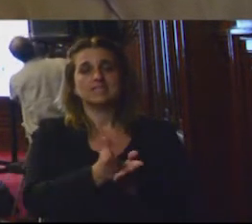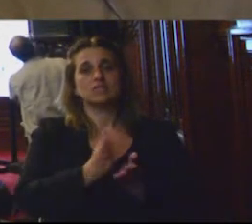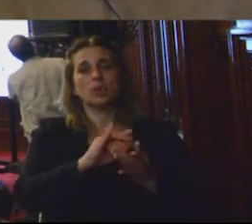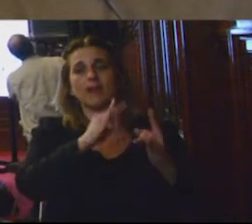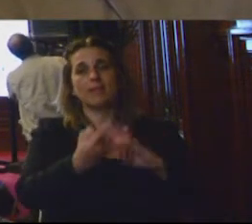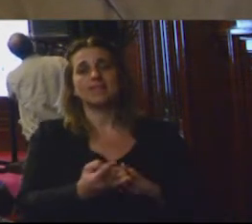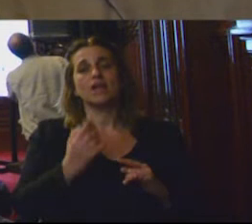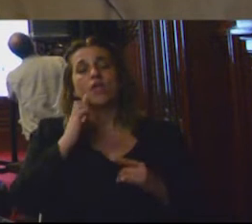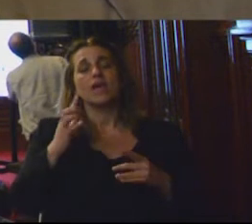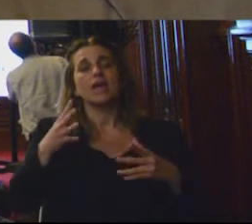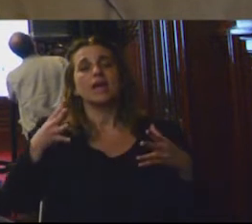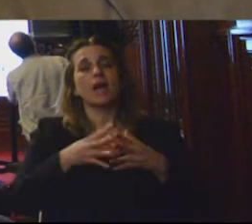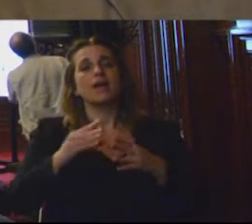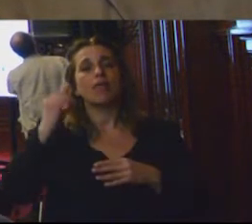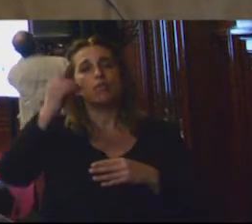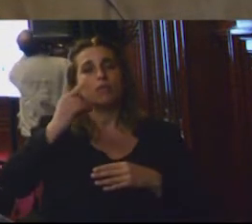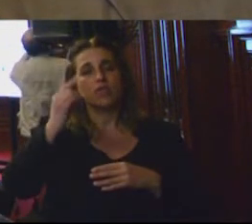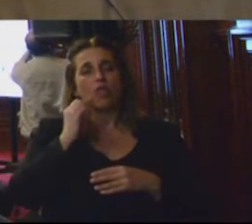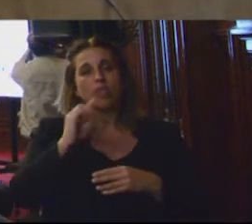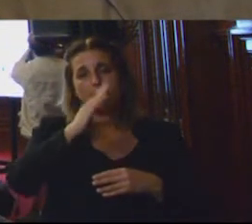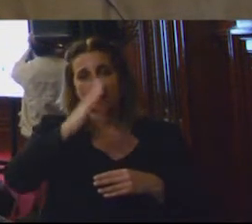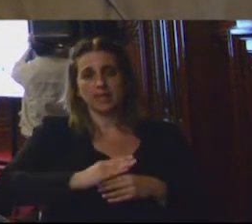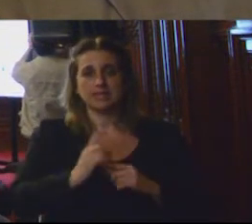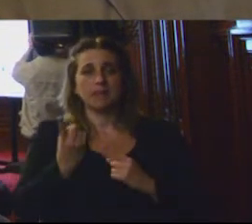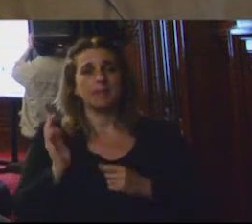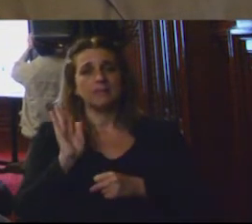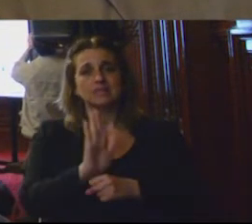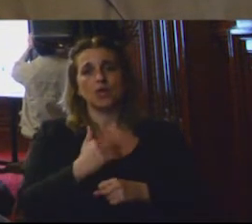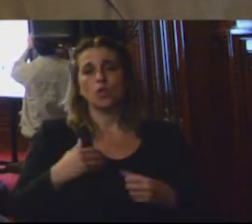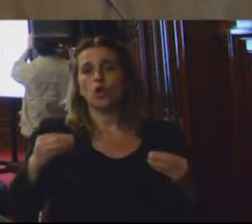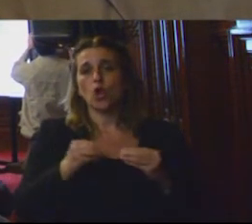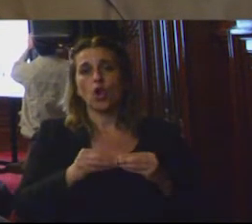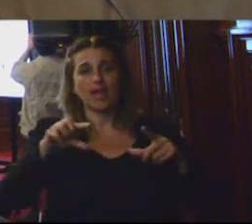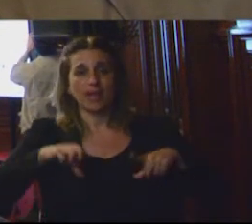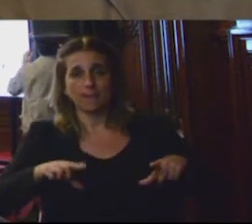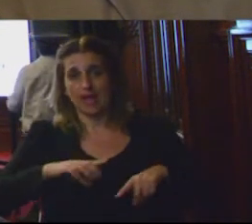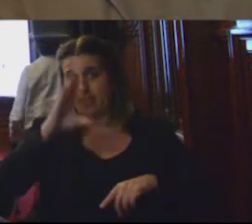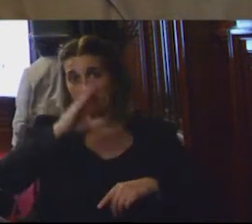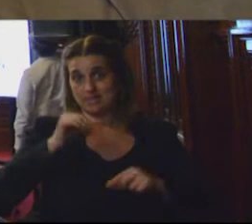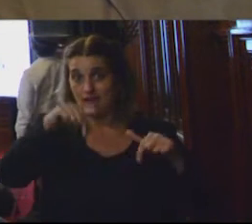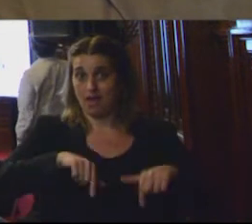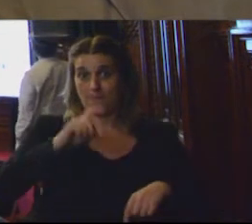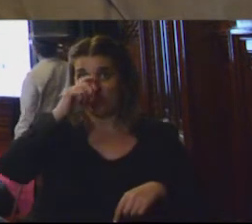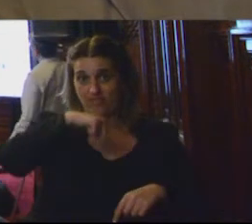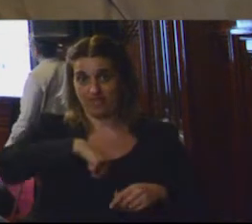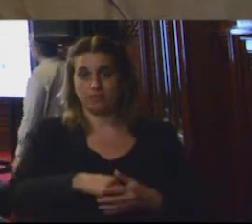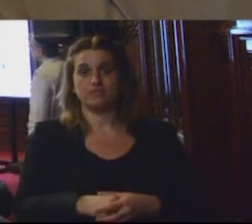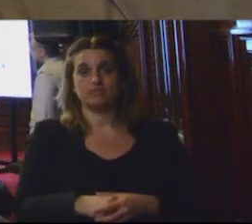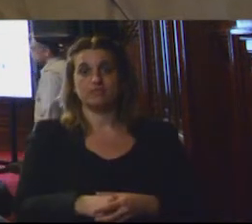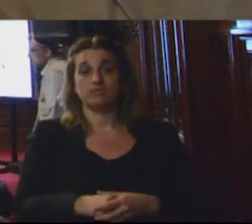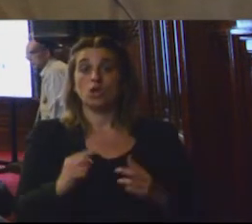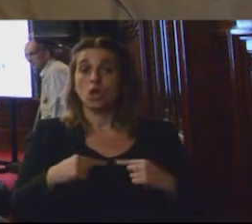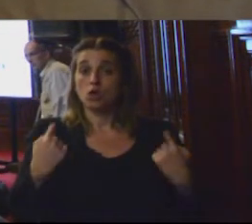Diputados de Brasil. Y a João Guilherme Maranhão, nuestro colega de la Embajada de Brasil en Montevideo.